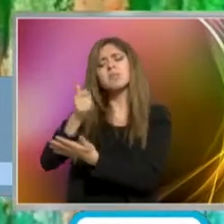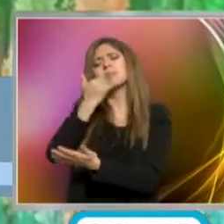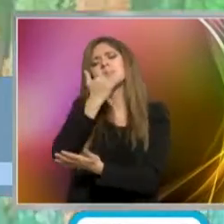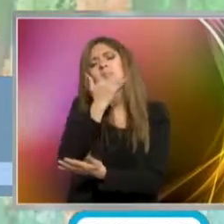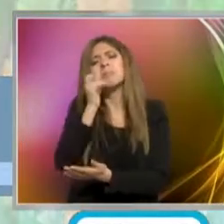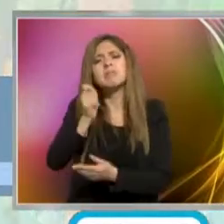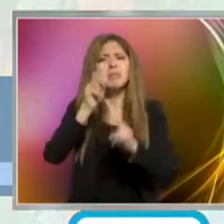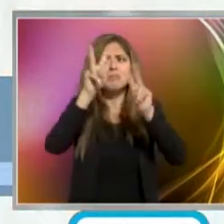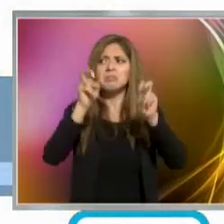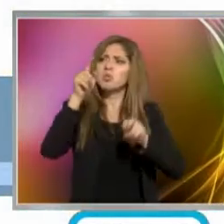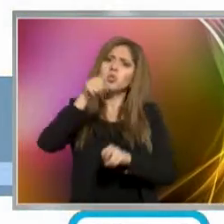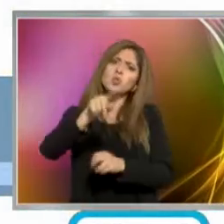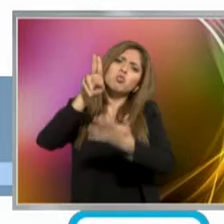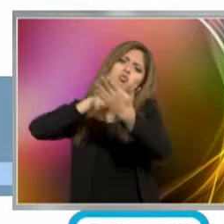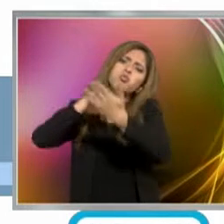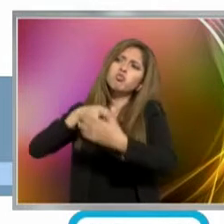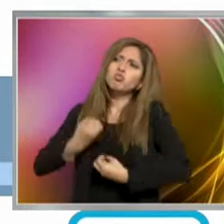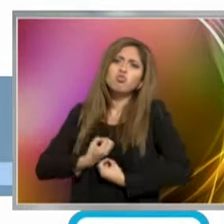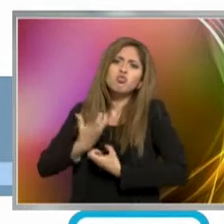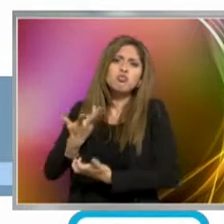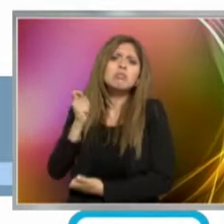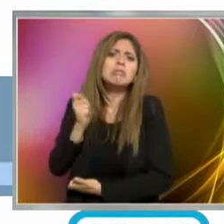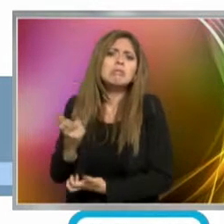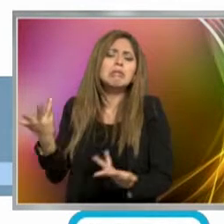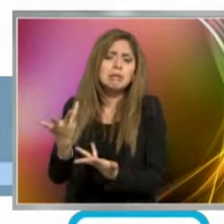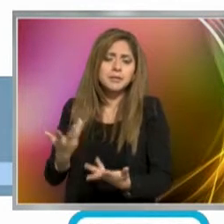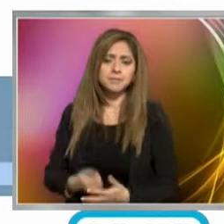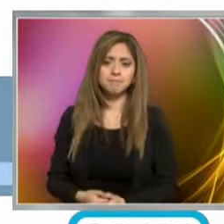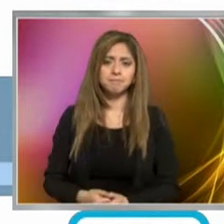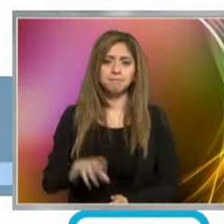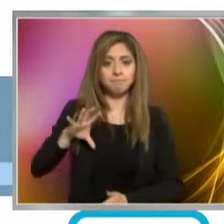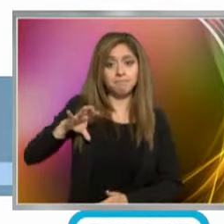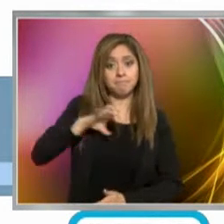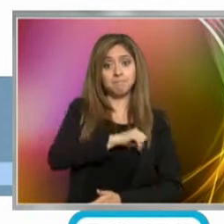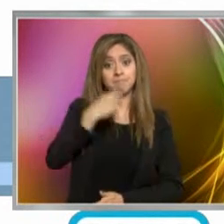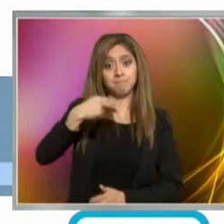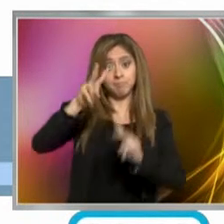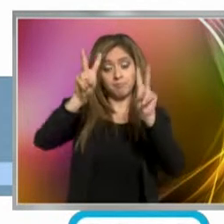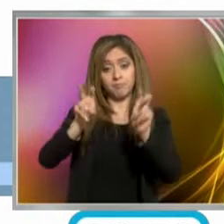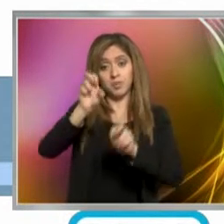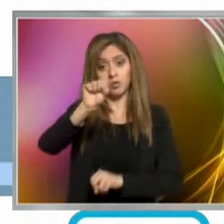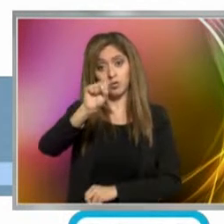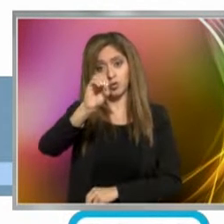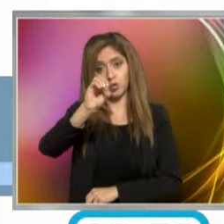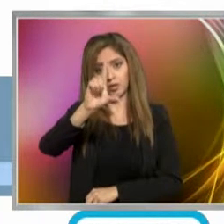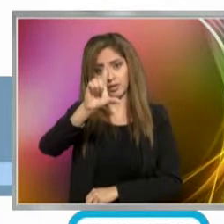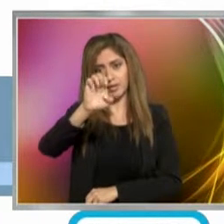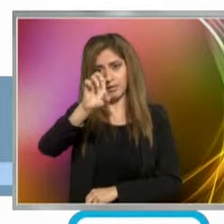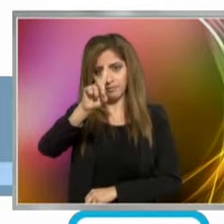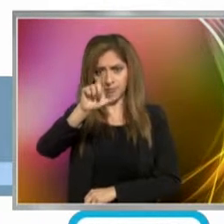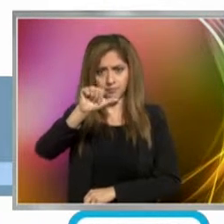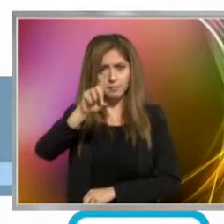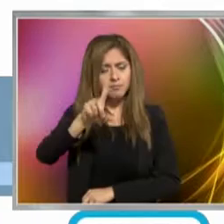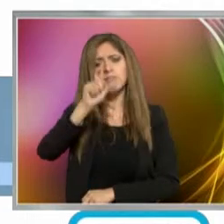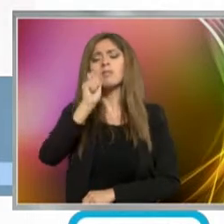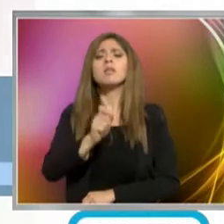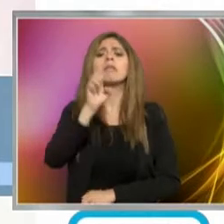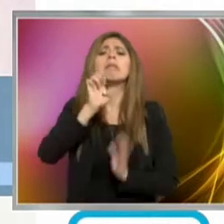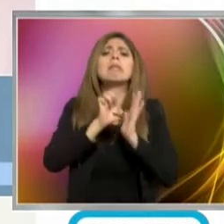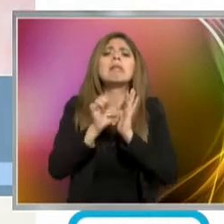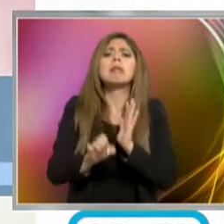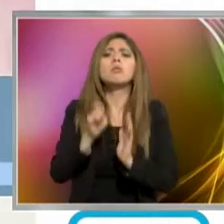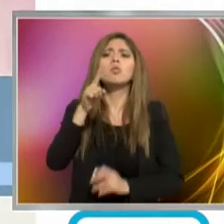de qué van las tuyas, qué cuentas en estas piezas. Mi favorita se llama Soledad y no habla precisamente de la soledad